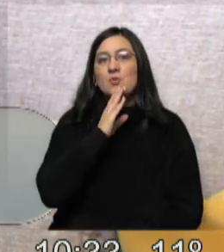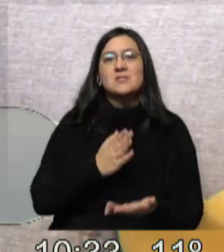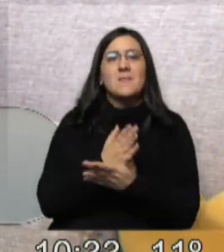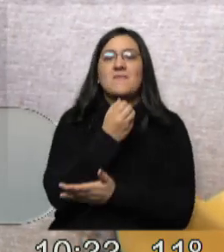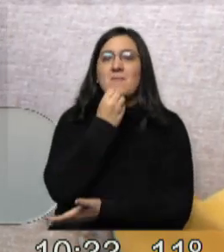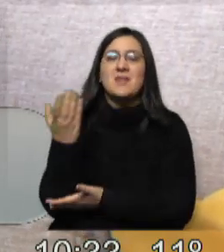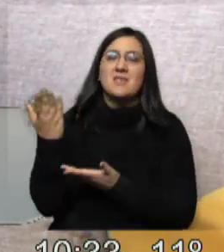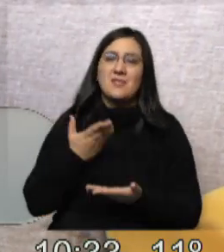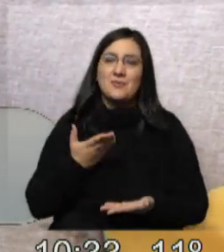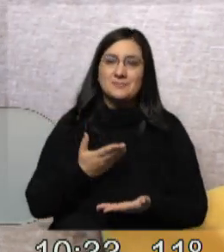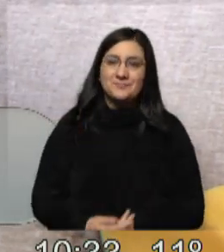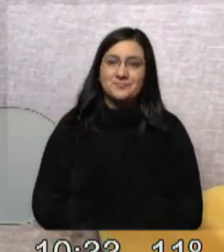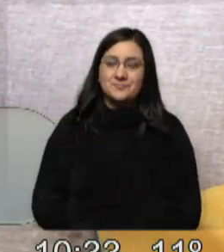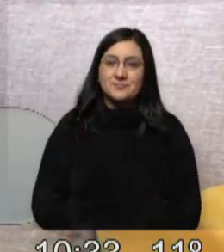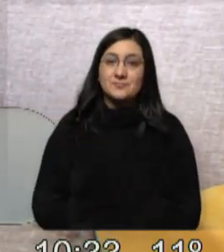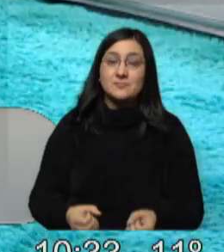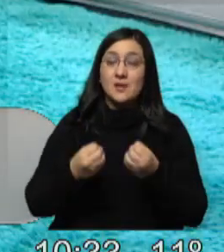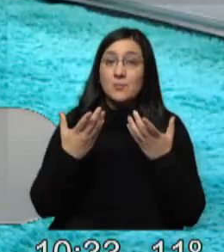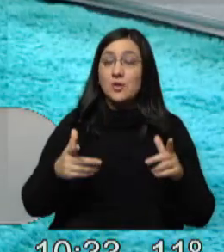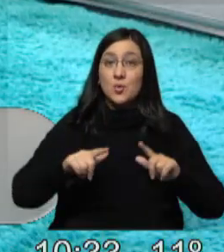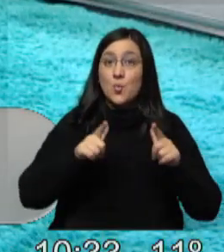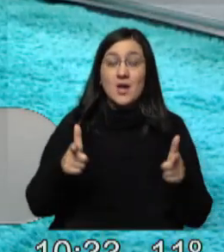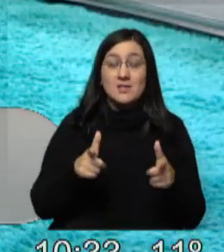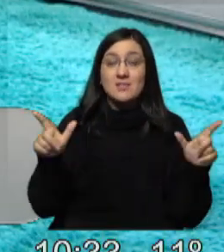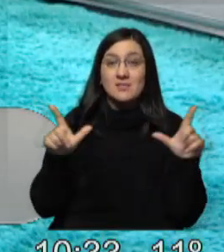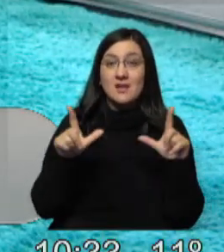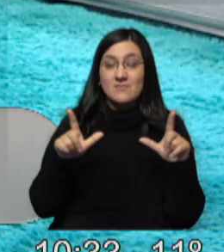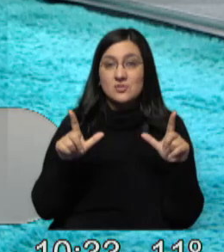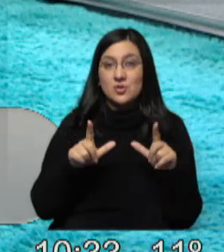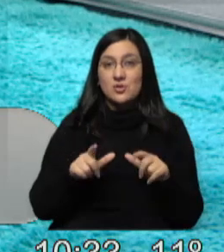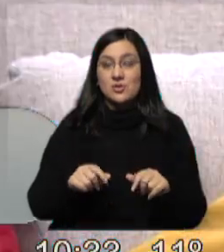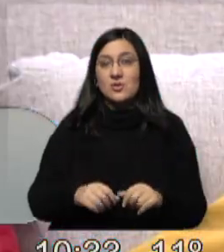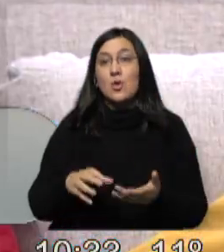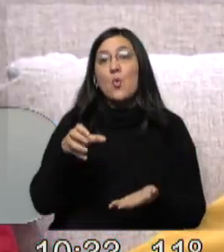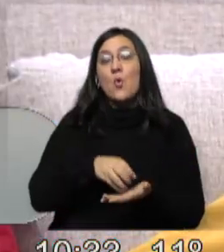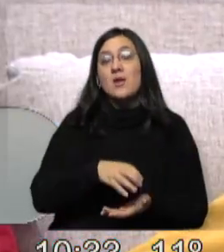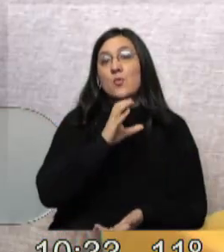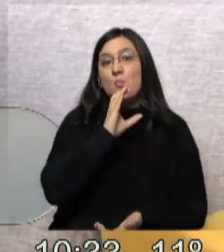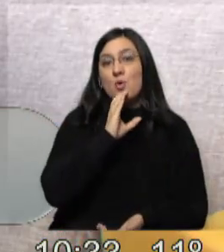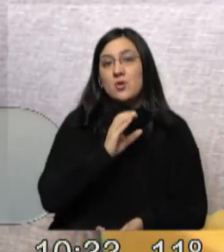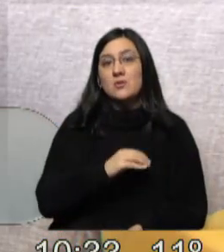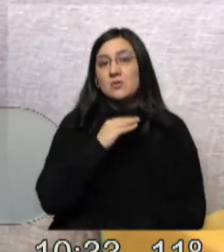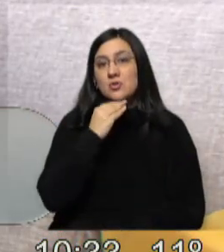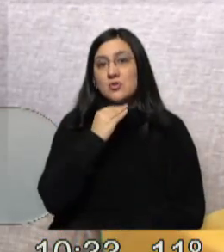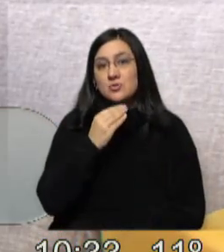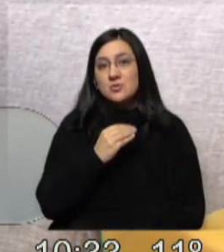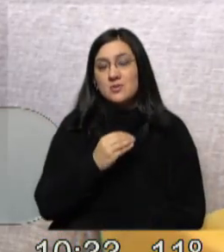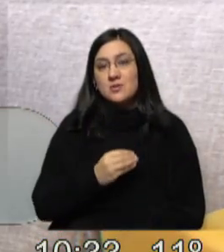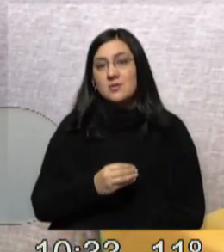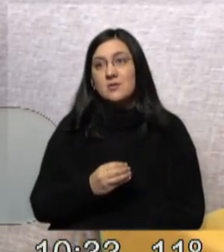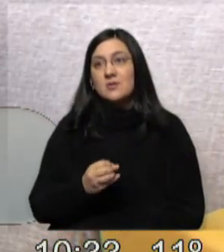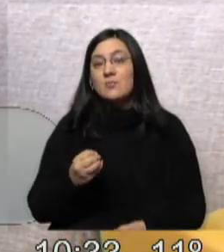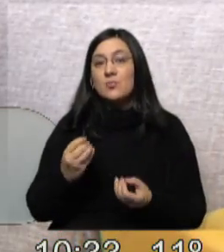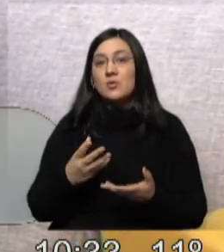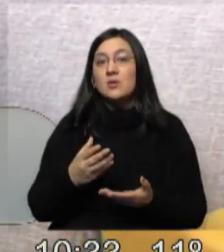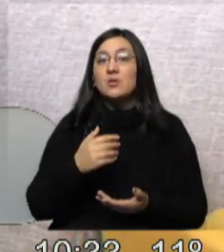bienvenido. ¿Y por qué no hay televisión? En televisión, espacios de humor. No sé, creo que no cuestan los canales. No sé